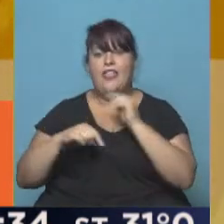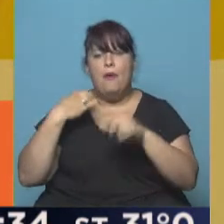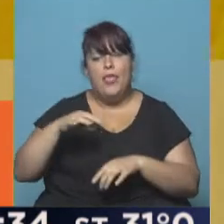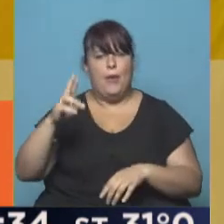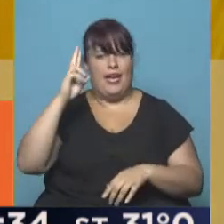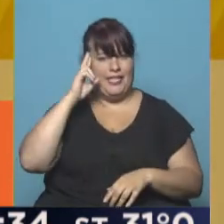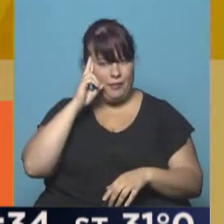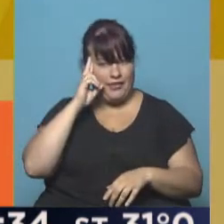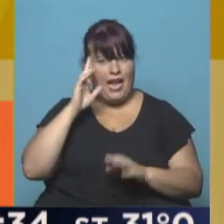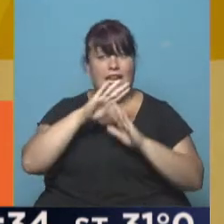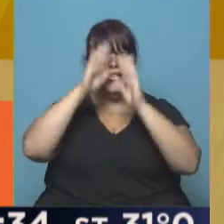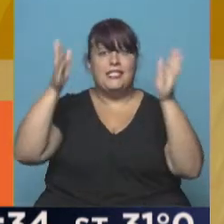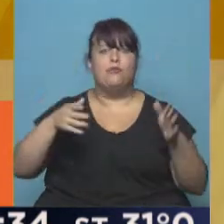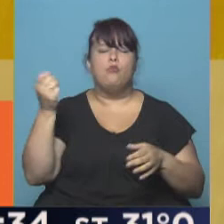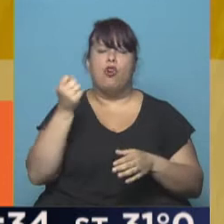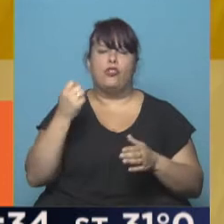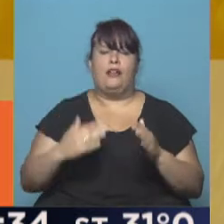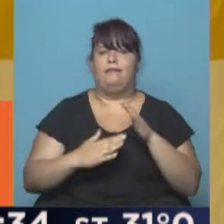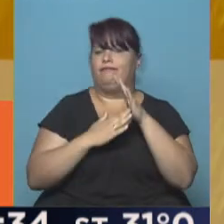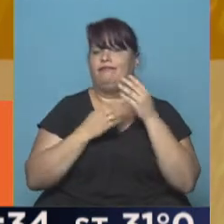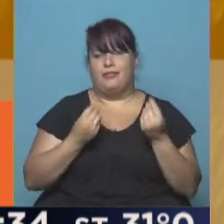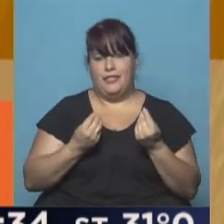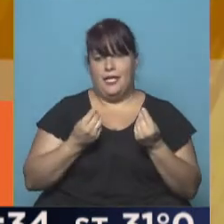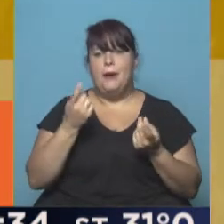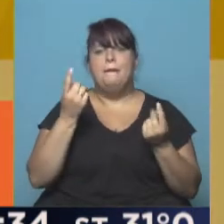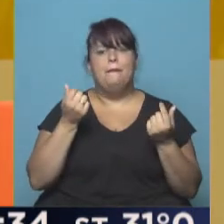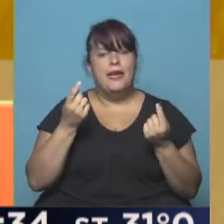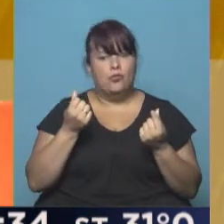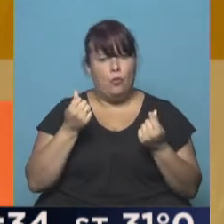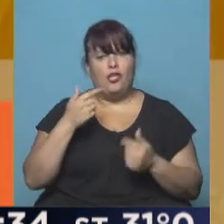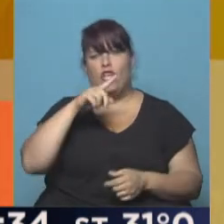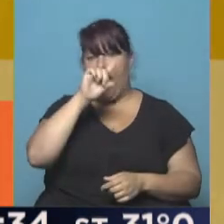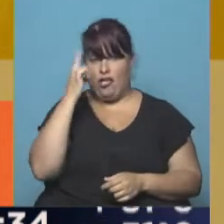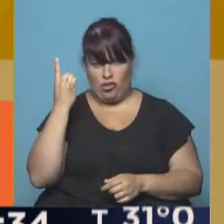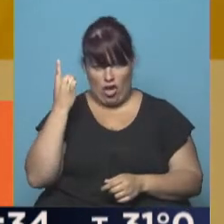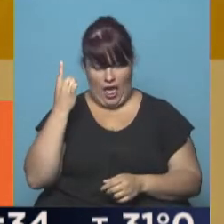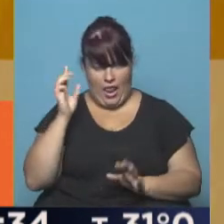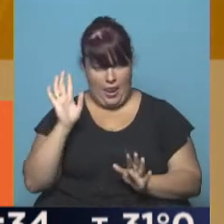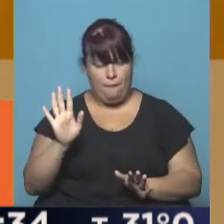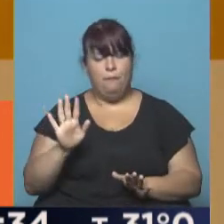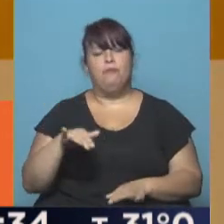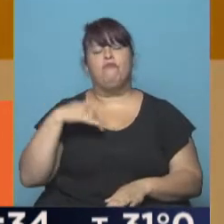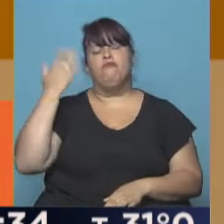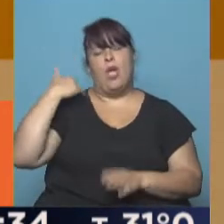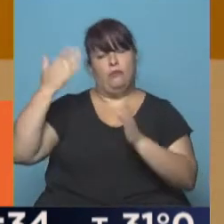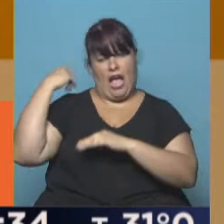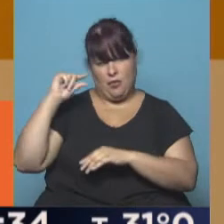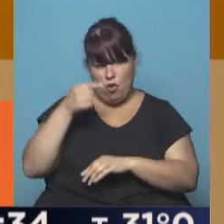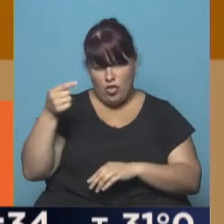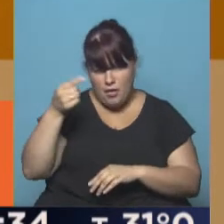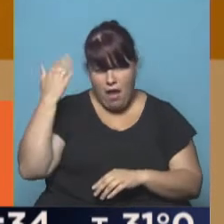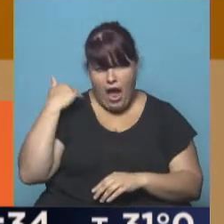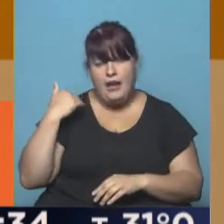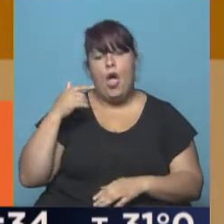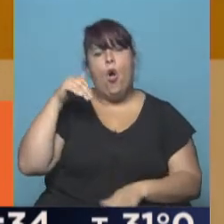respetar una institución tan clave como es el presupuesto de la Nación. Pocas semanas atrás